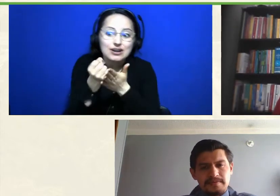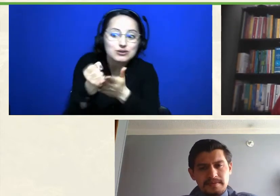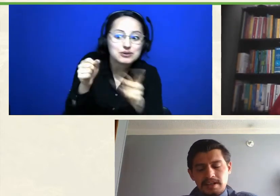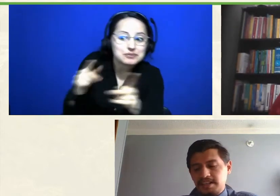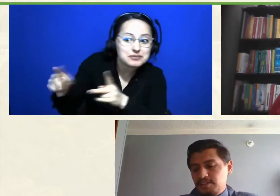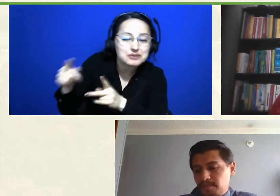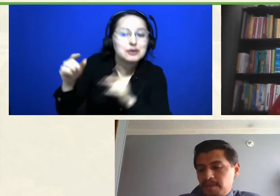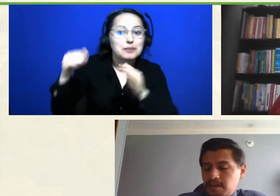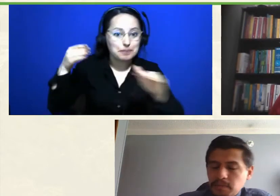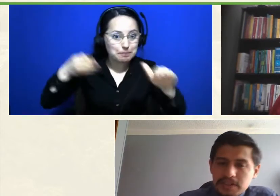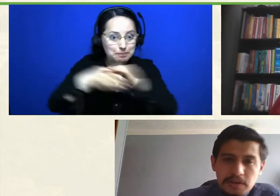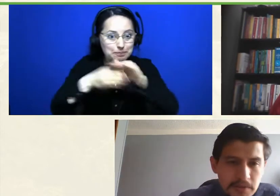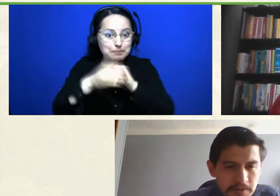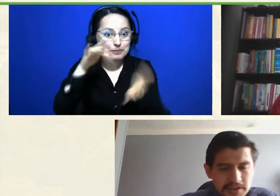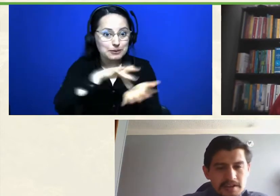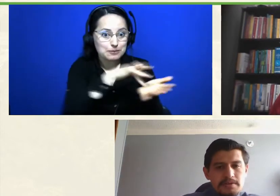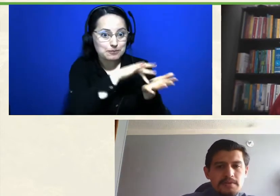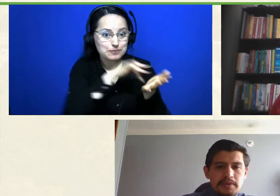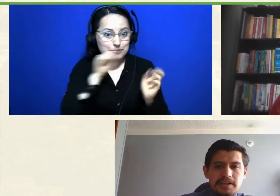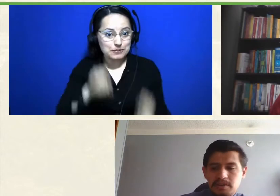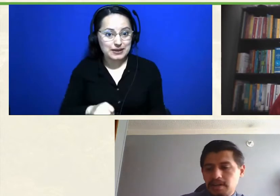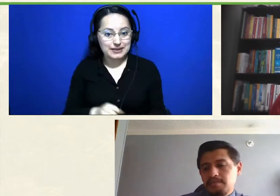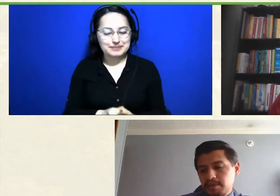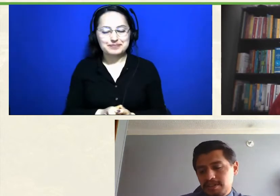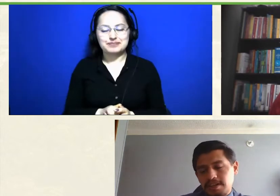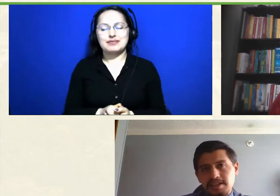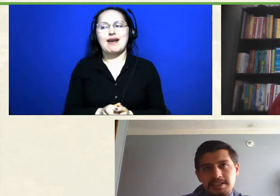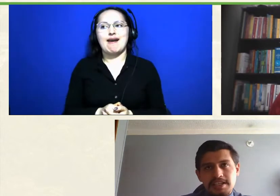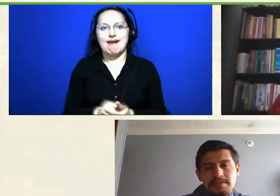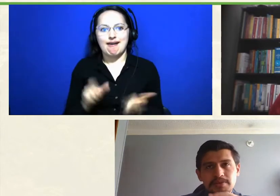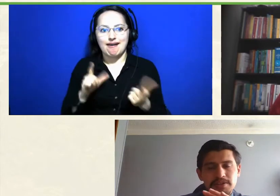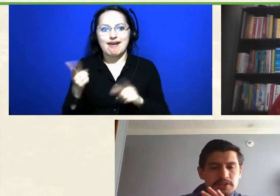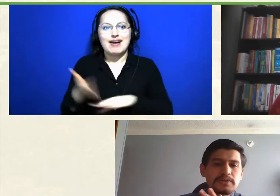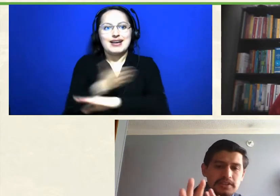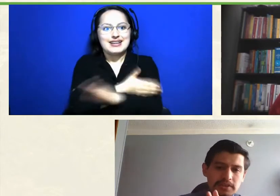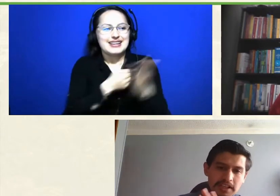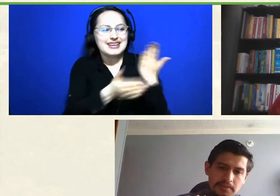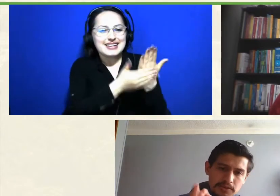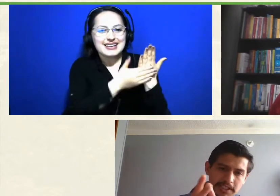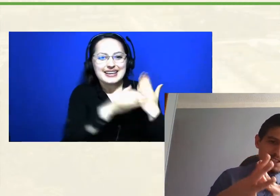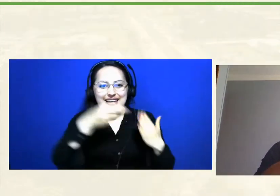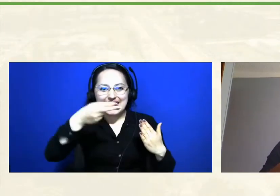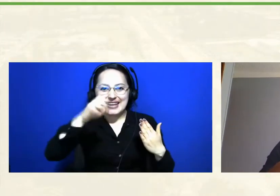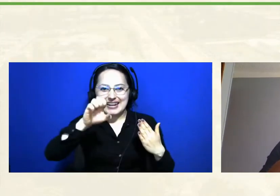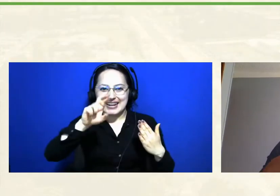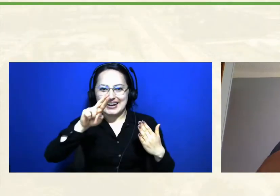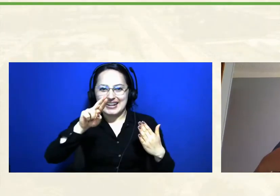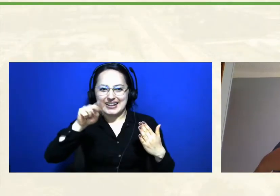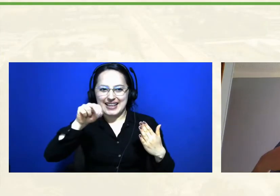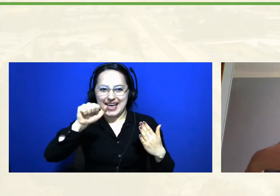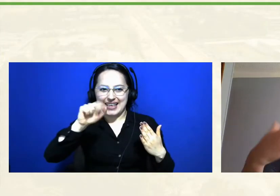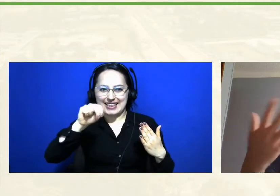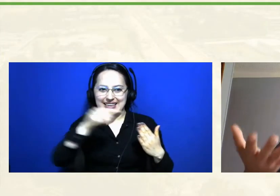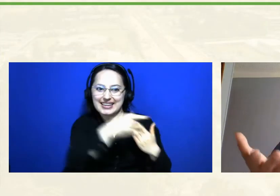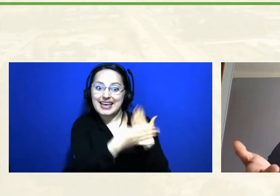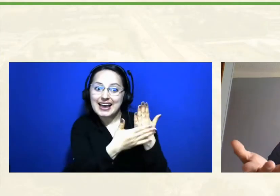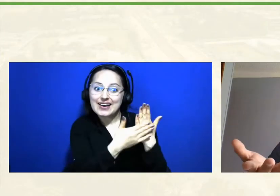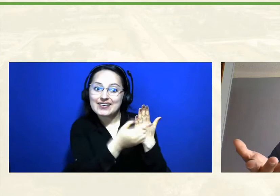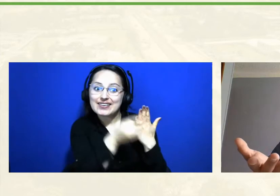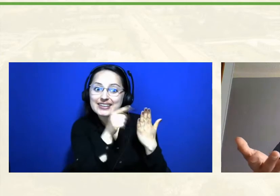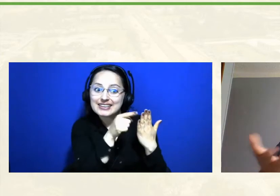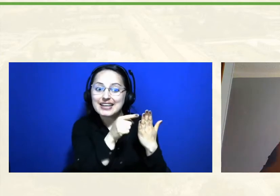esto. Listo. Pues como comentaba mi compañero Hernán, pues ese proceso de votación, digamos, está empezando a generar